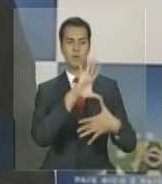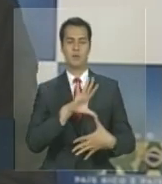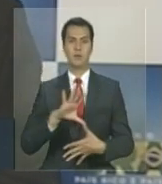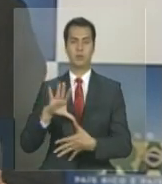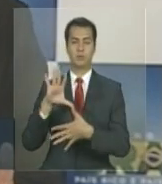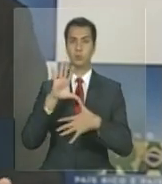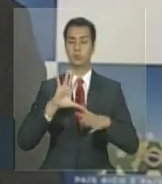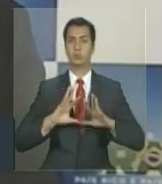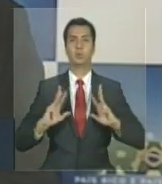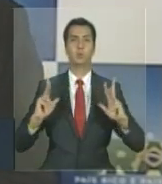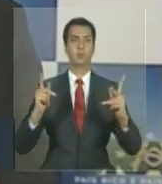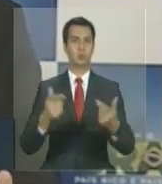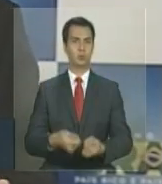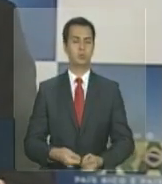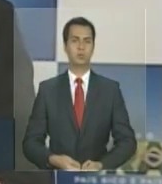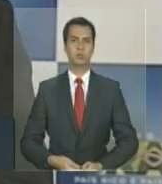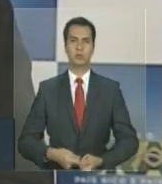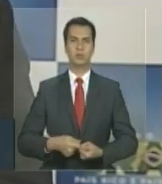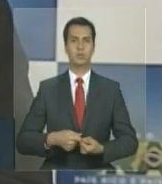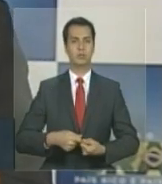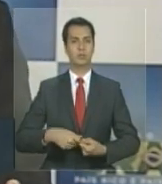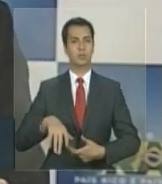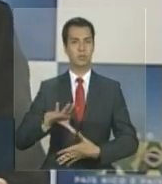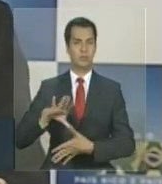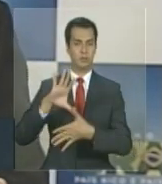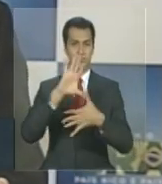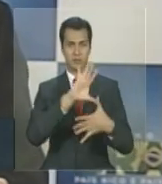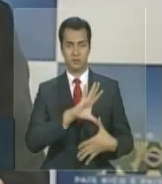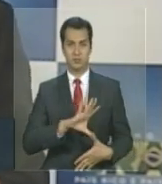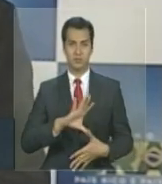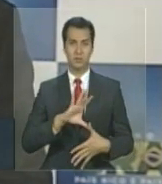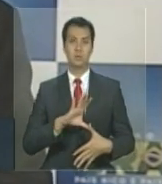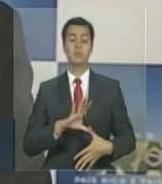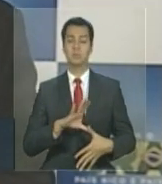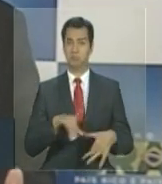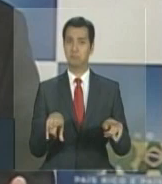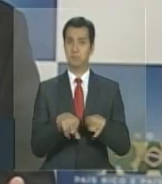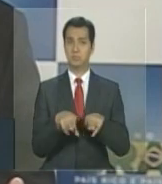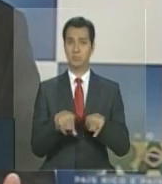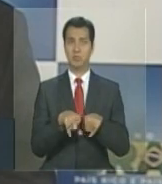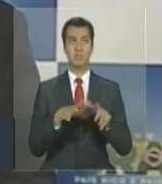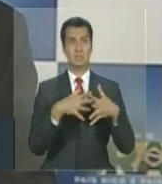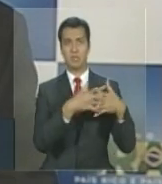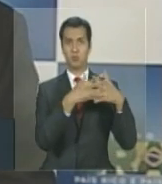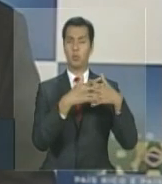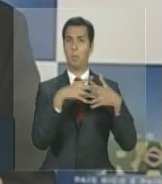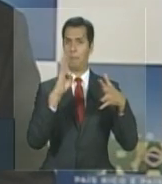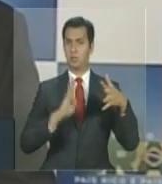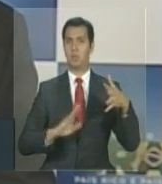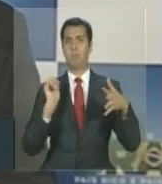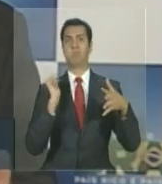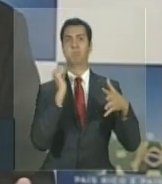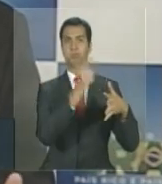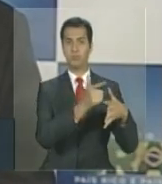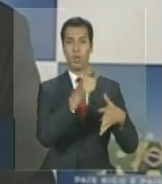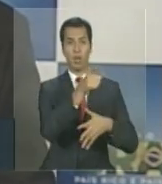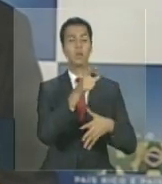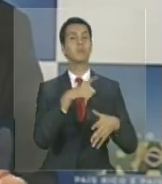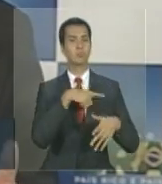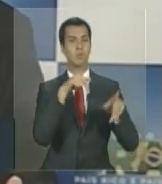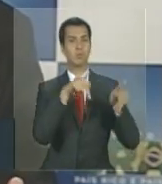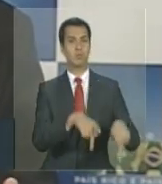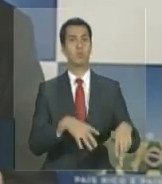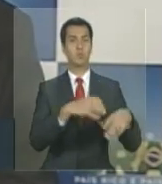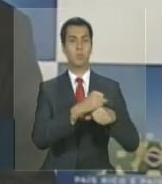de vacunación más grande de toda la América, incluido Estados Unidos, que tiene más población, más no hace una campaña pública